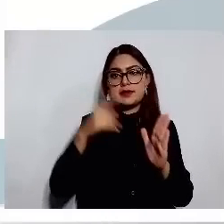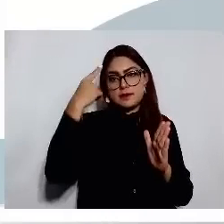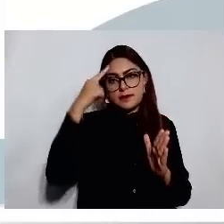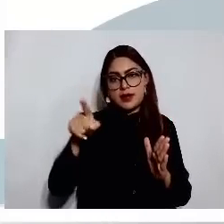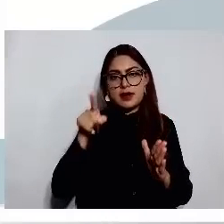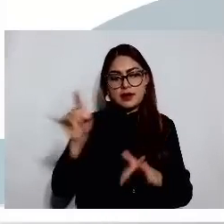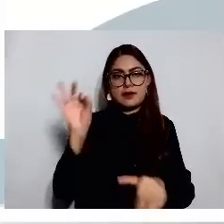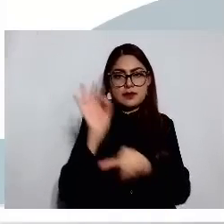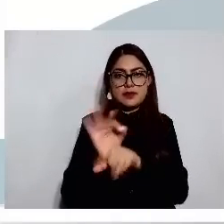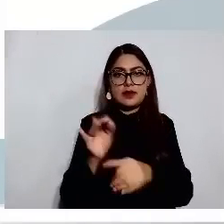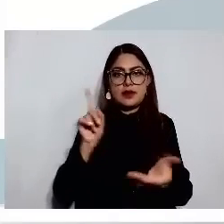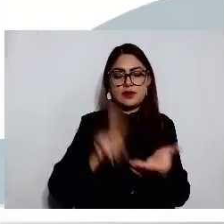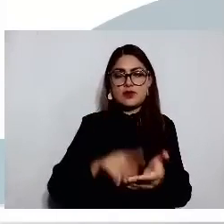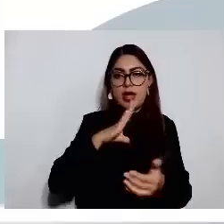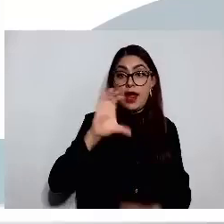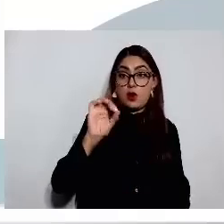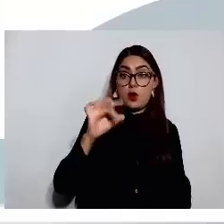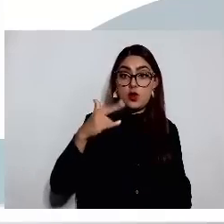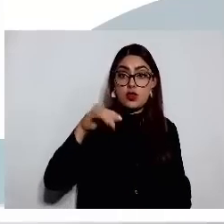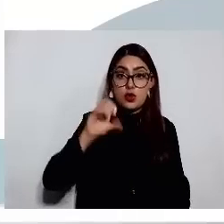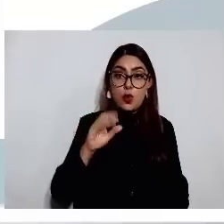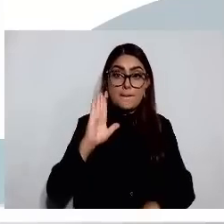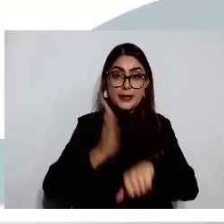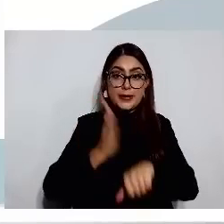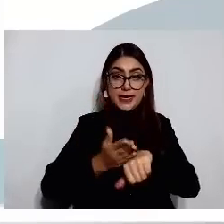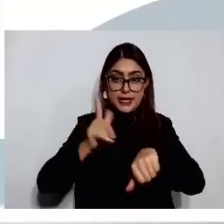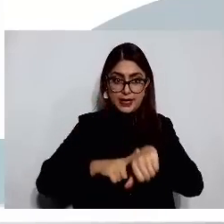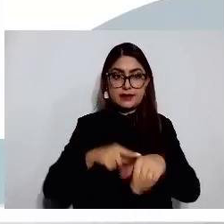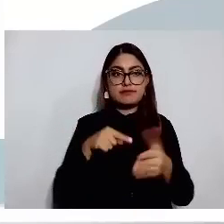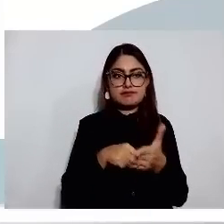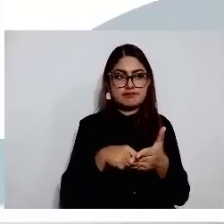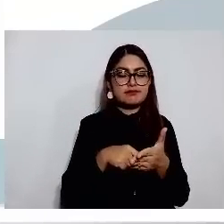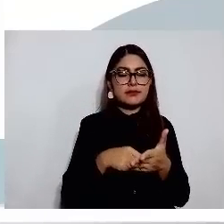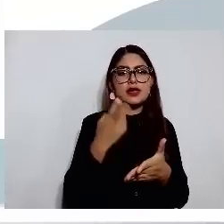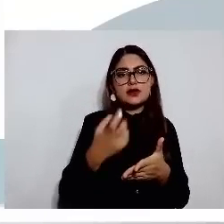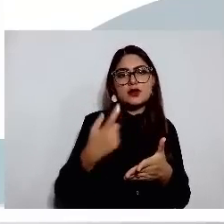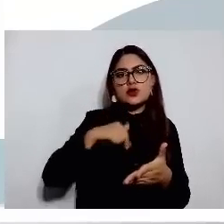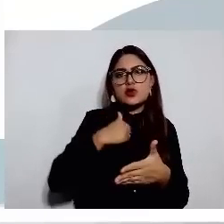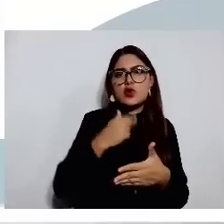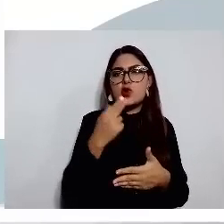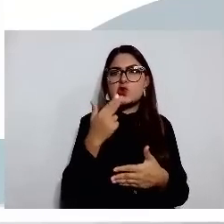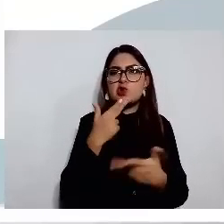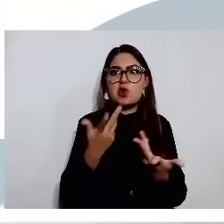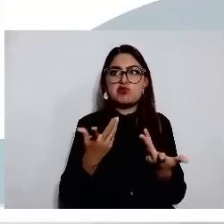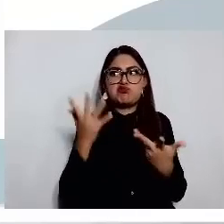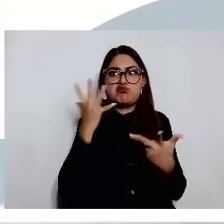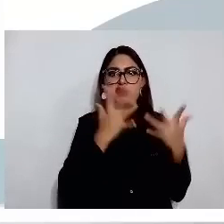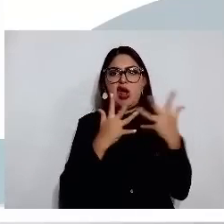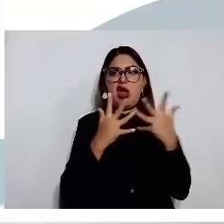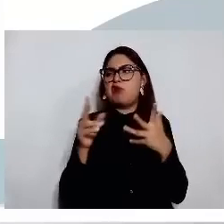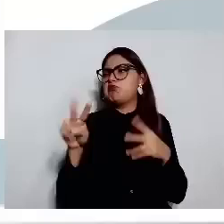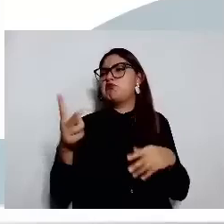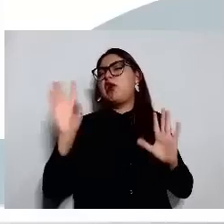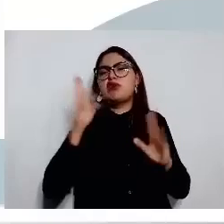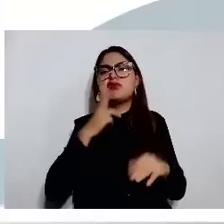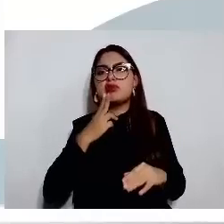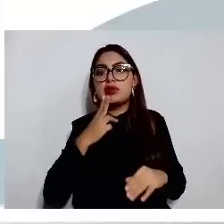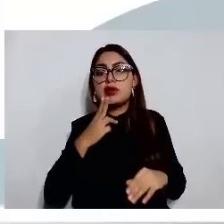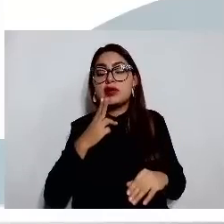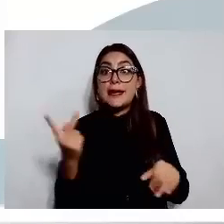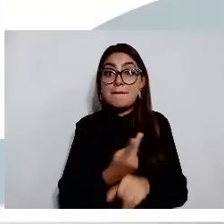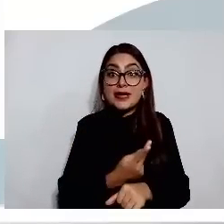Código Penal. El utilizarlas indistintamente es hacer a un lado la